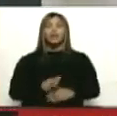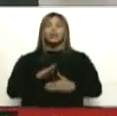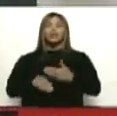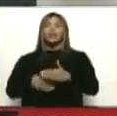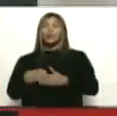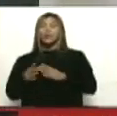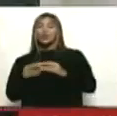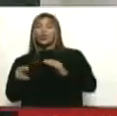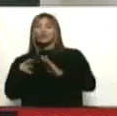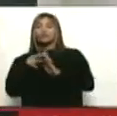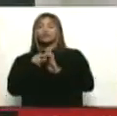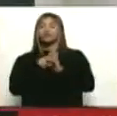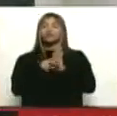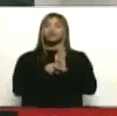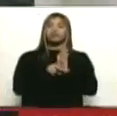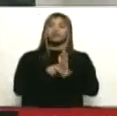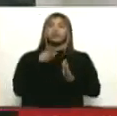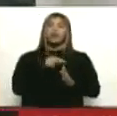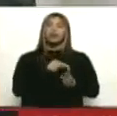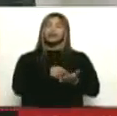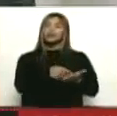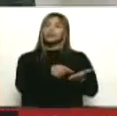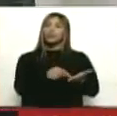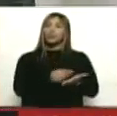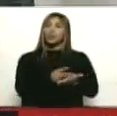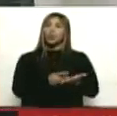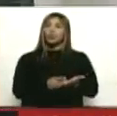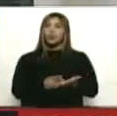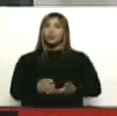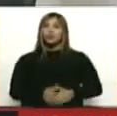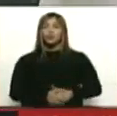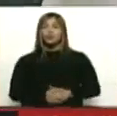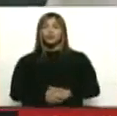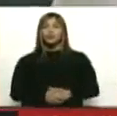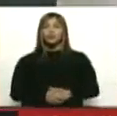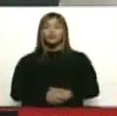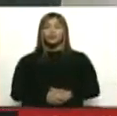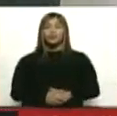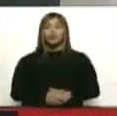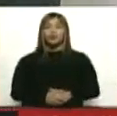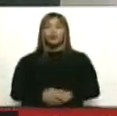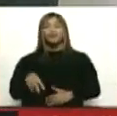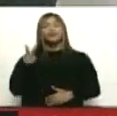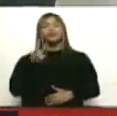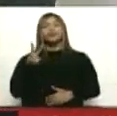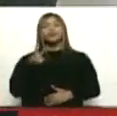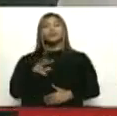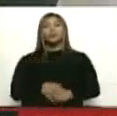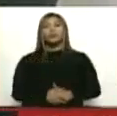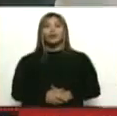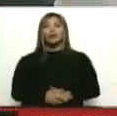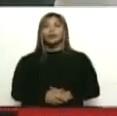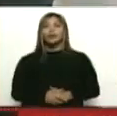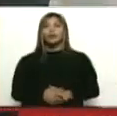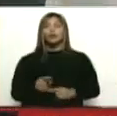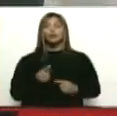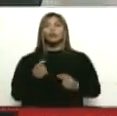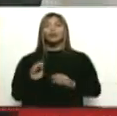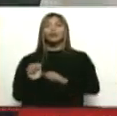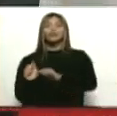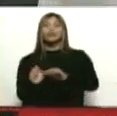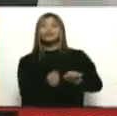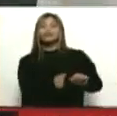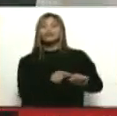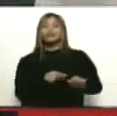medidas adicionales producto de esta orden ejecutiva, que Venezuela ha quedado en la práctica fuera del